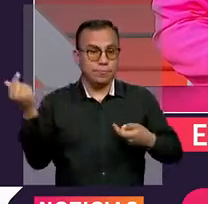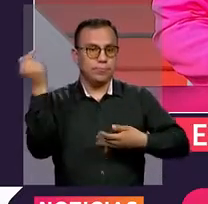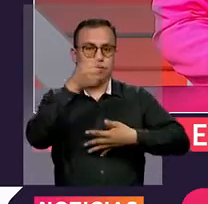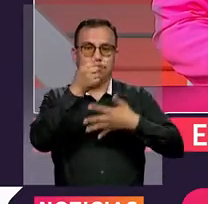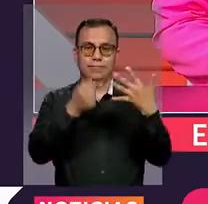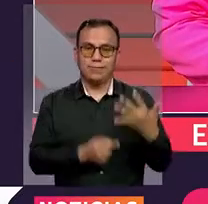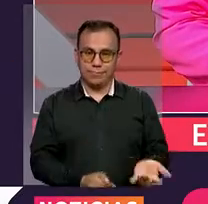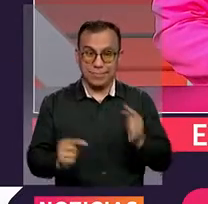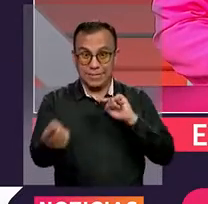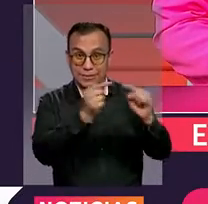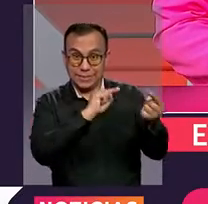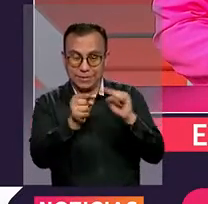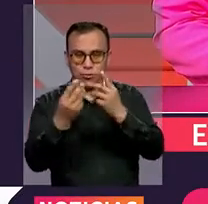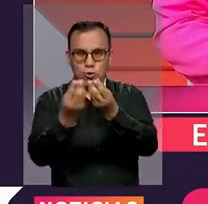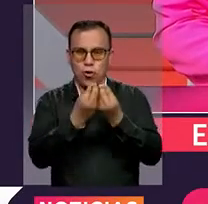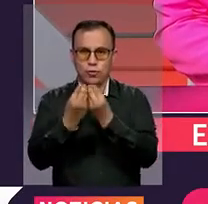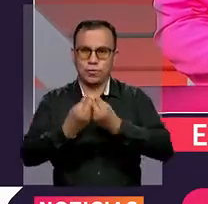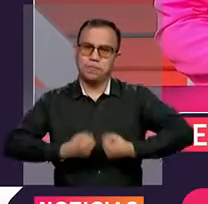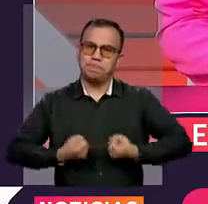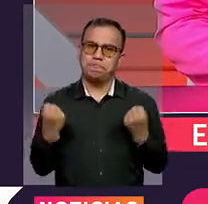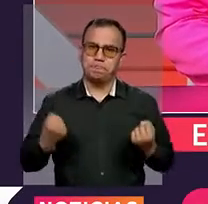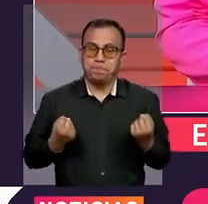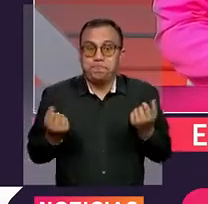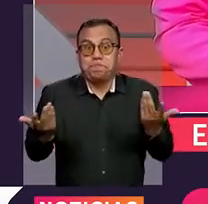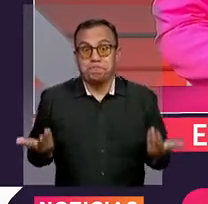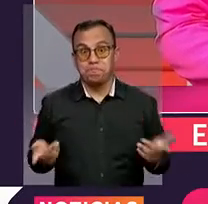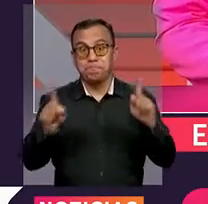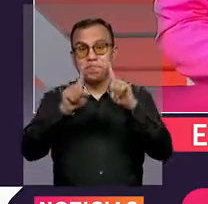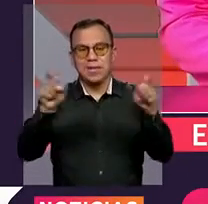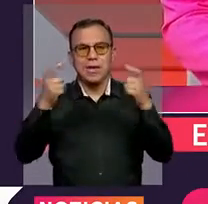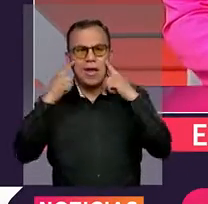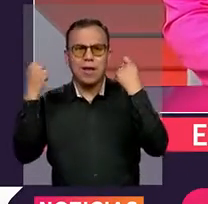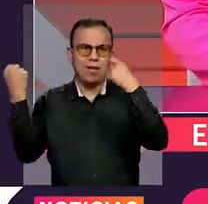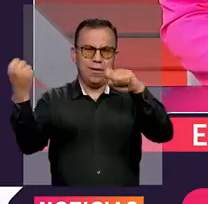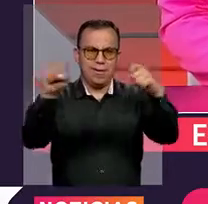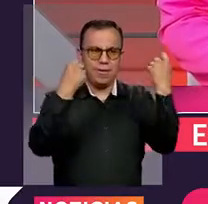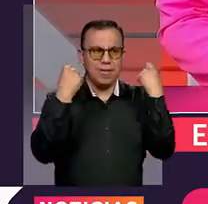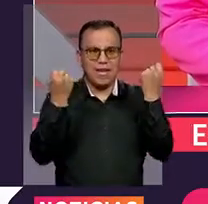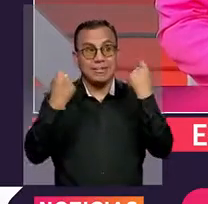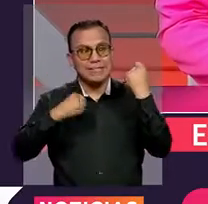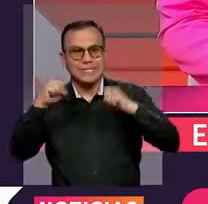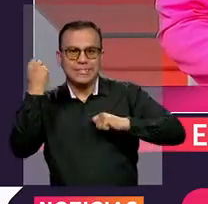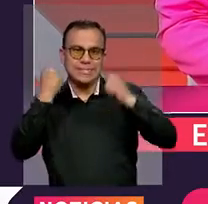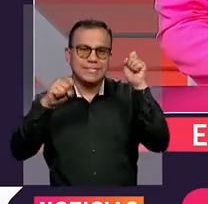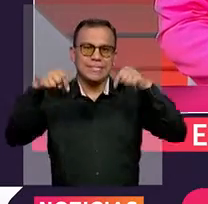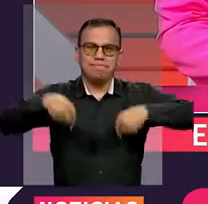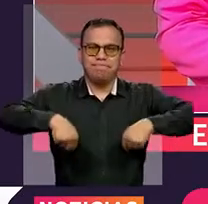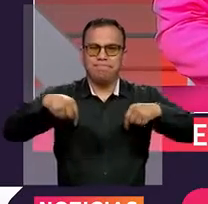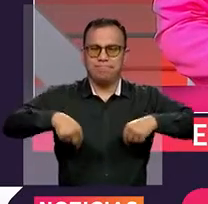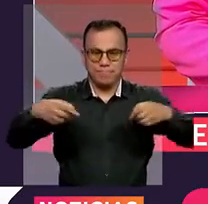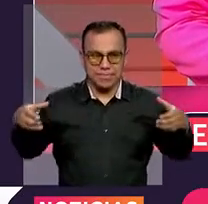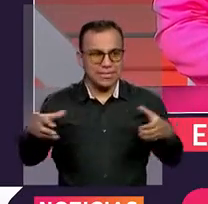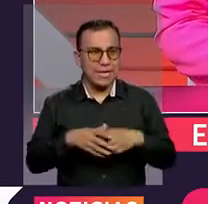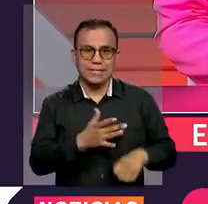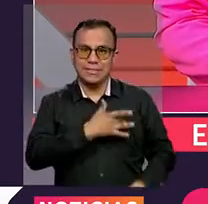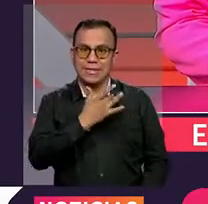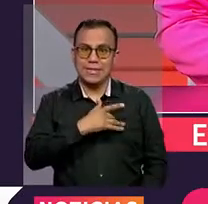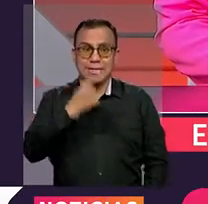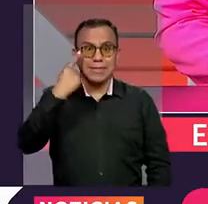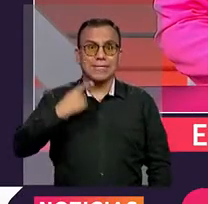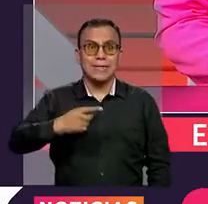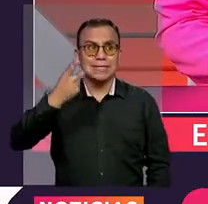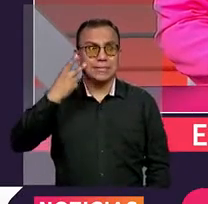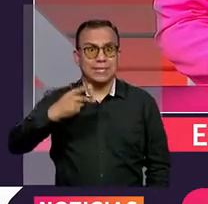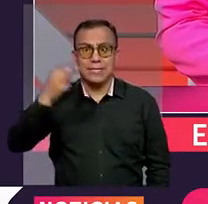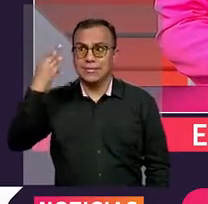que se debe dar en el Consejo de Bogotá. Por eso es como la angustia, de verdad, que sentimos algunos aquí, de sentir que el tiempo está